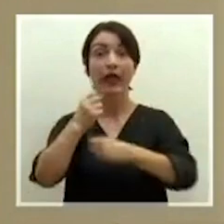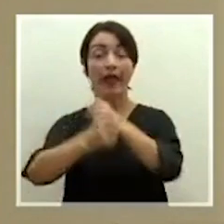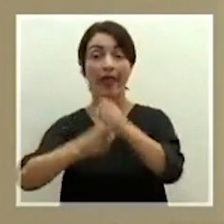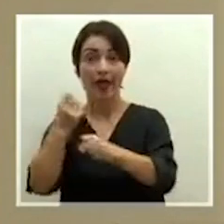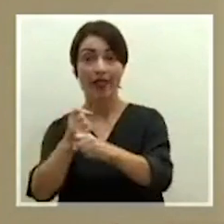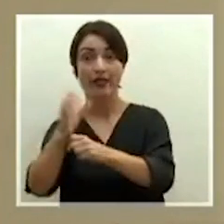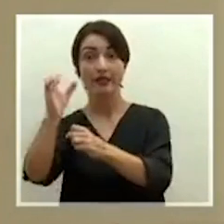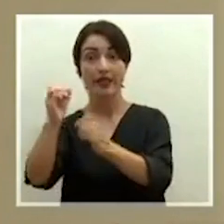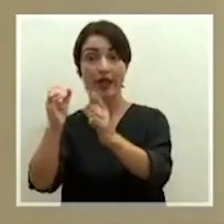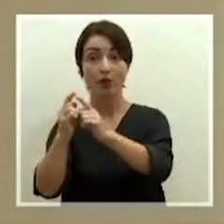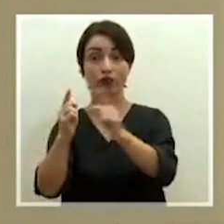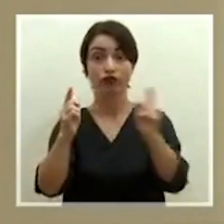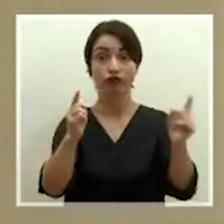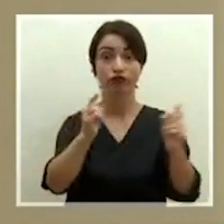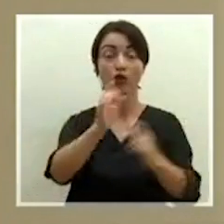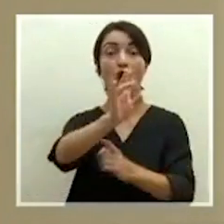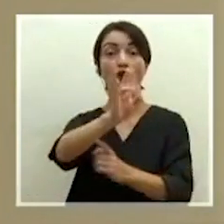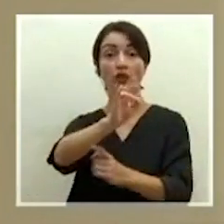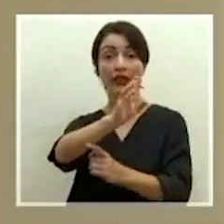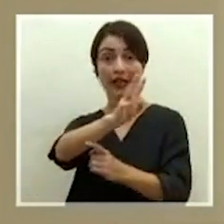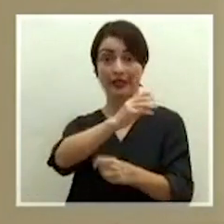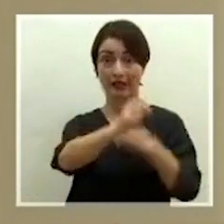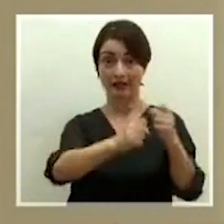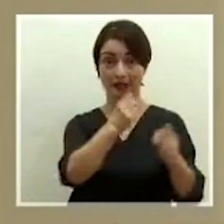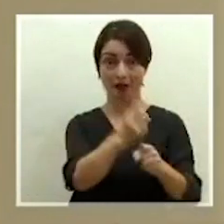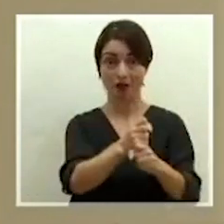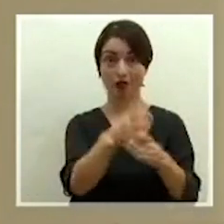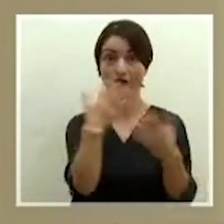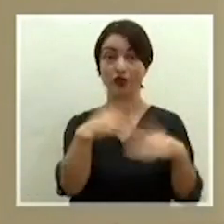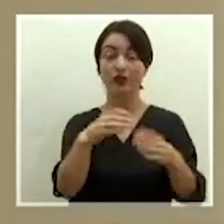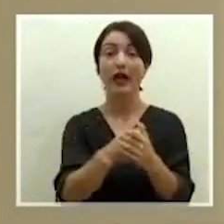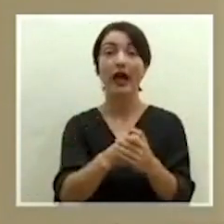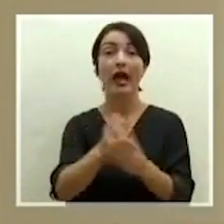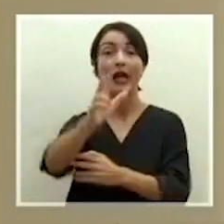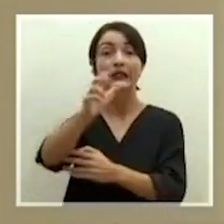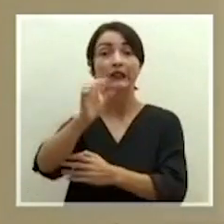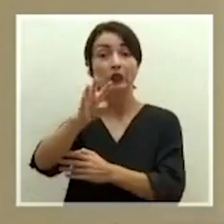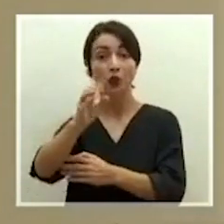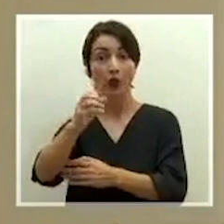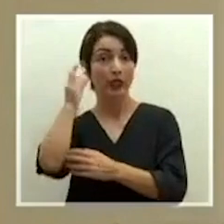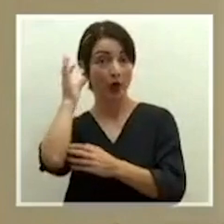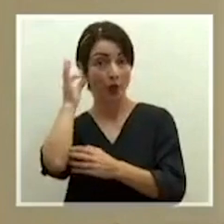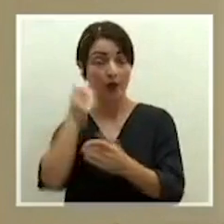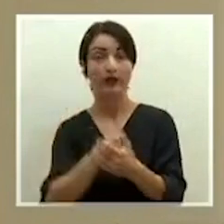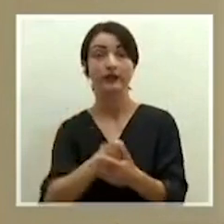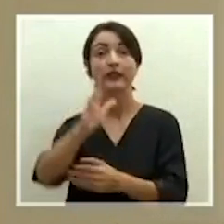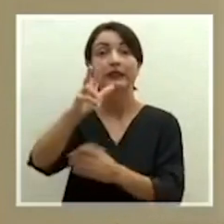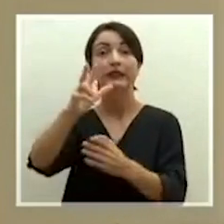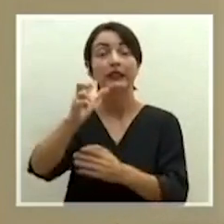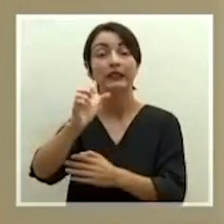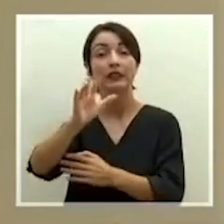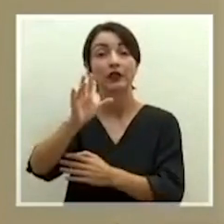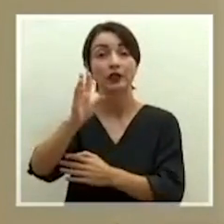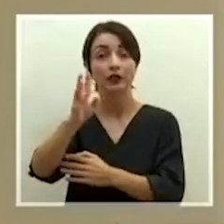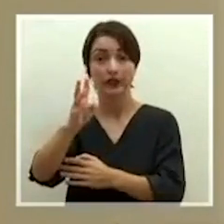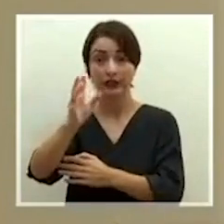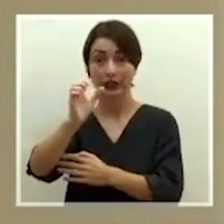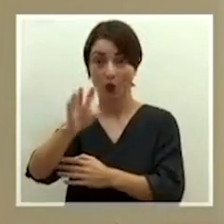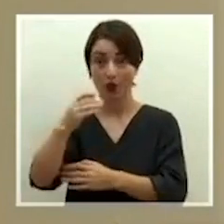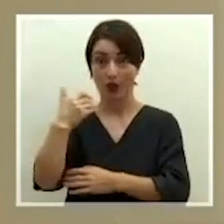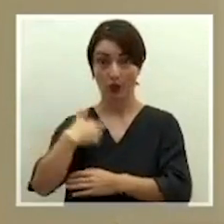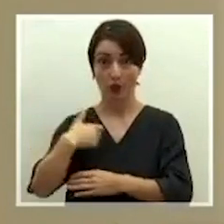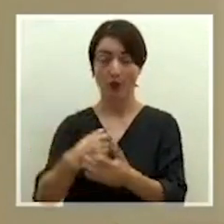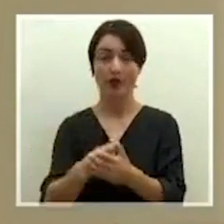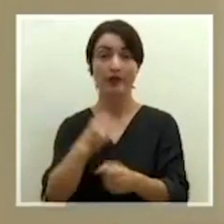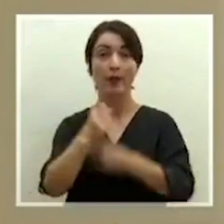de 0 a los 86 años, de los cuales 340 son mujeres y 364 son hombres. Por